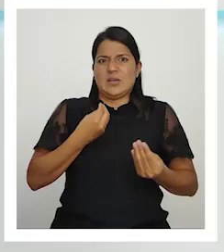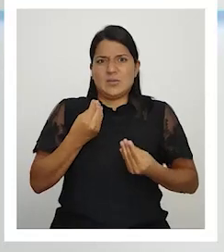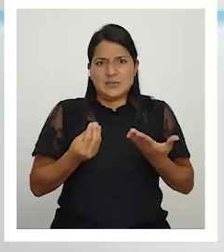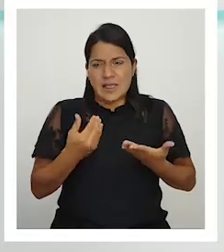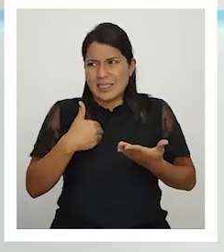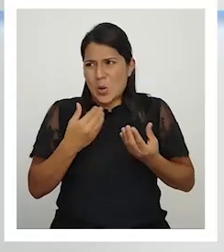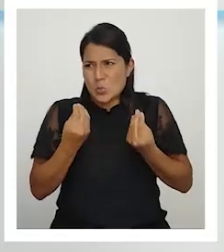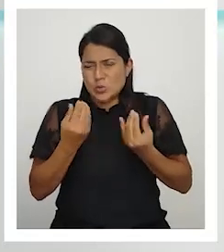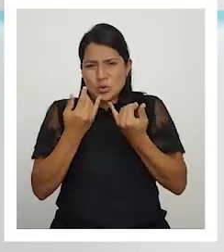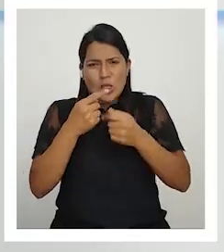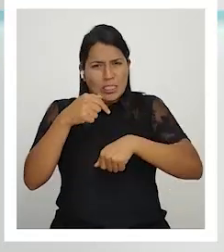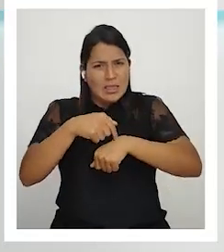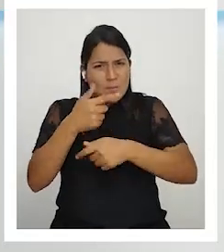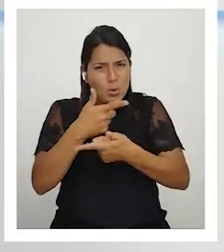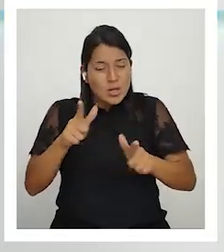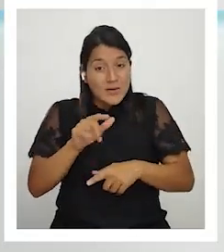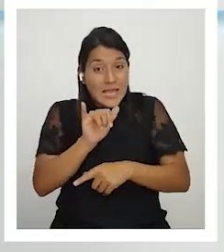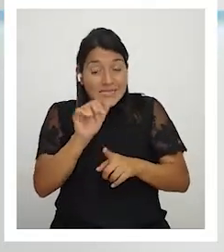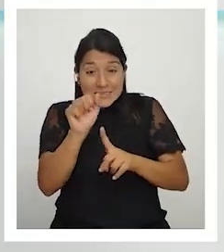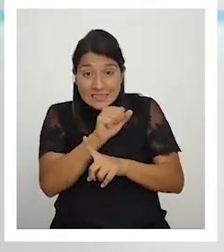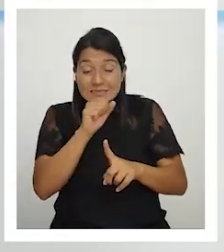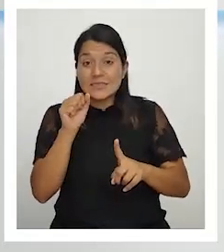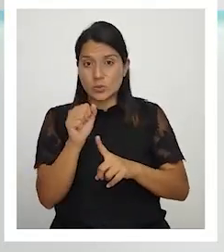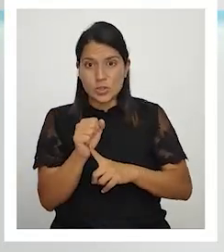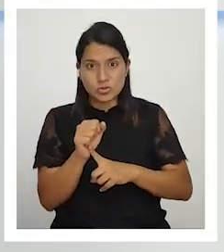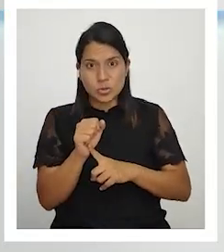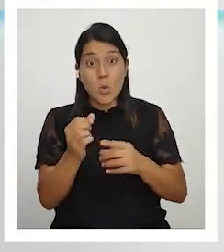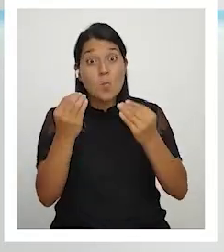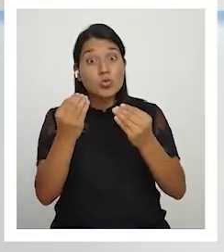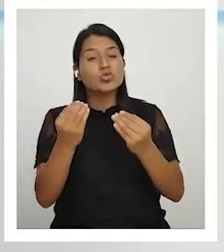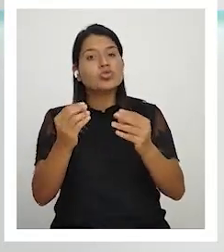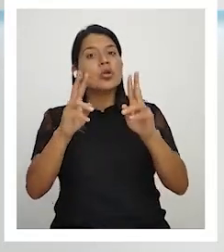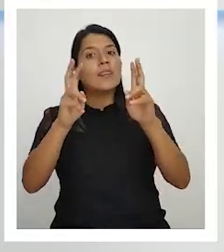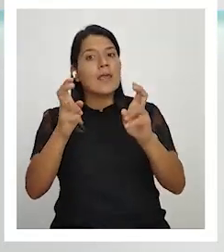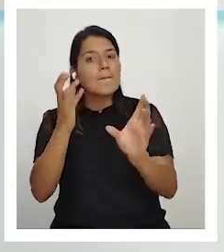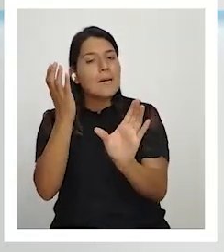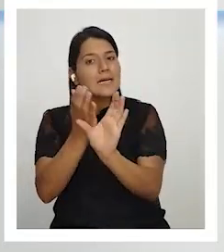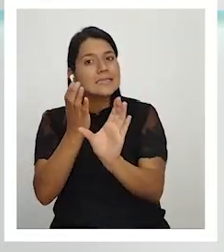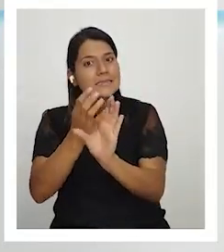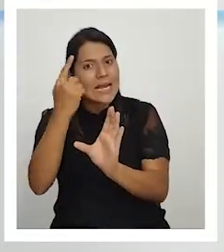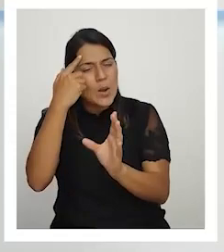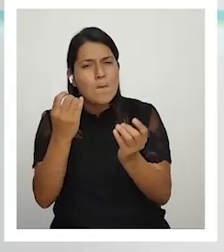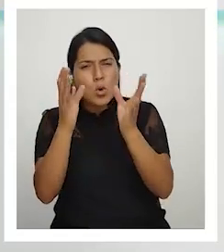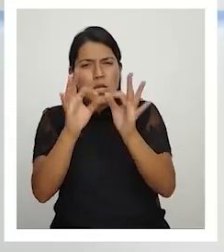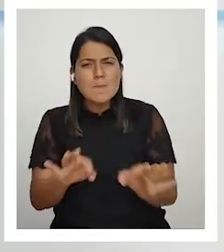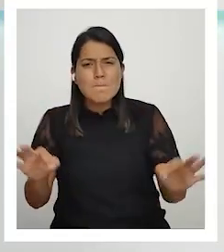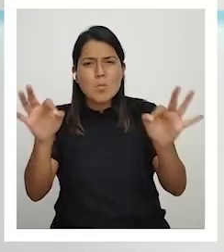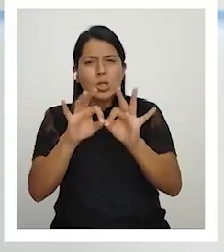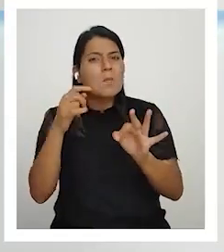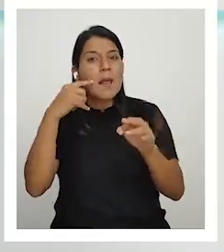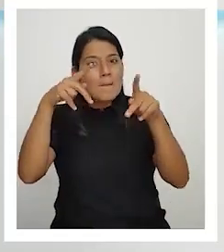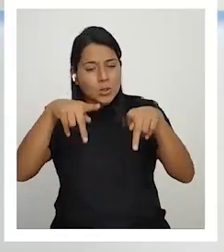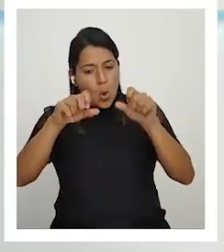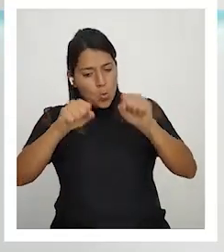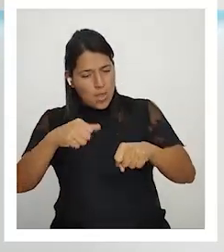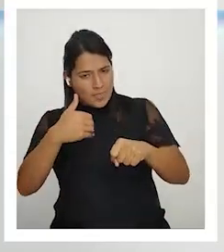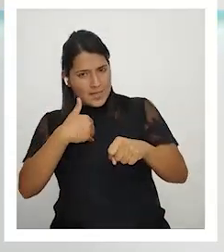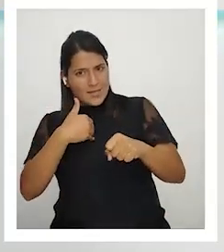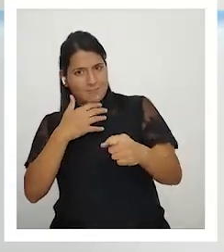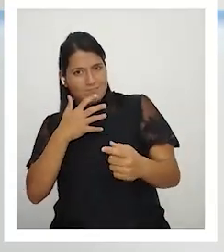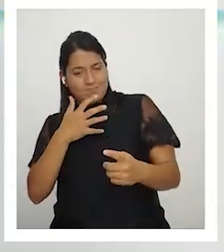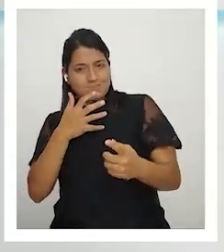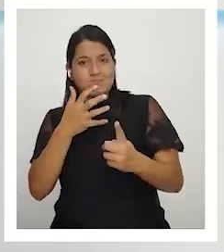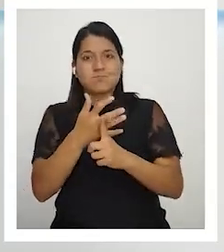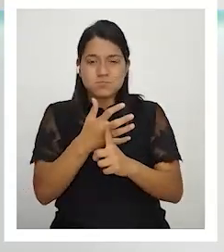tiempo. Esa situación, hay temas psicológicos de por medio que son súper importantes para que la persona se adapte a esa nueva vida. Bueno,